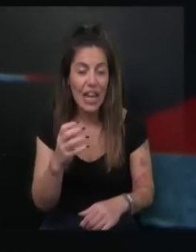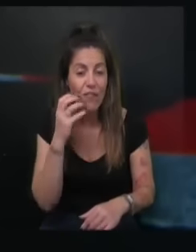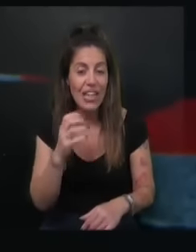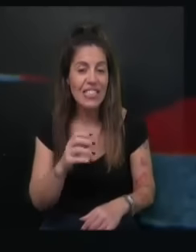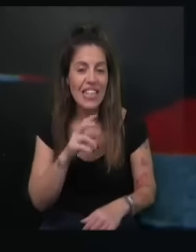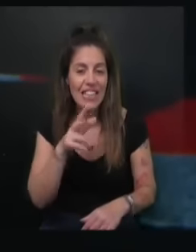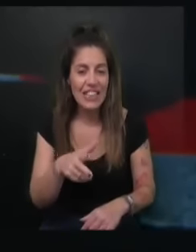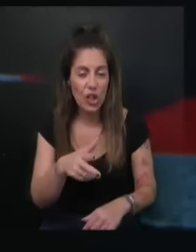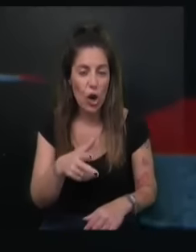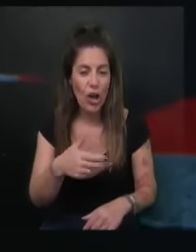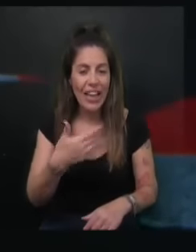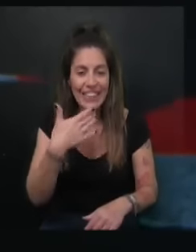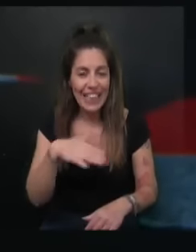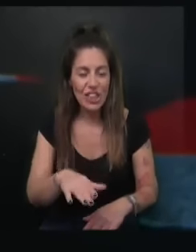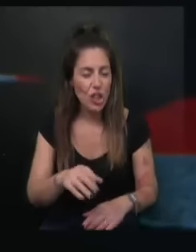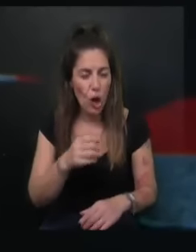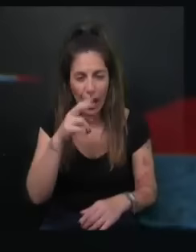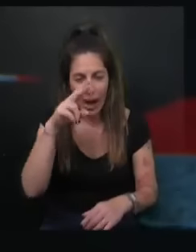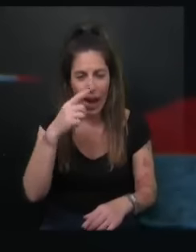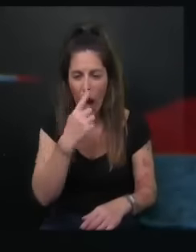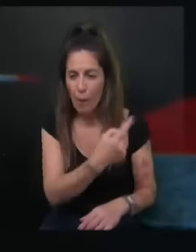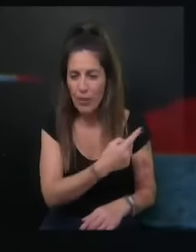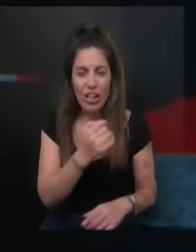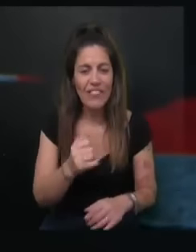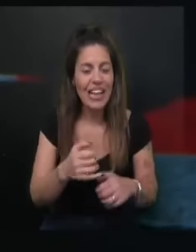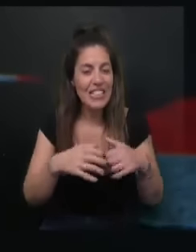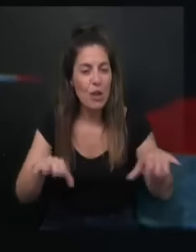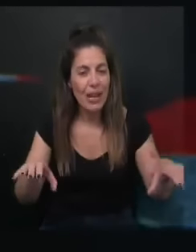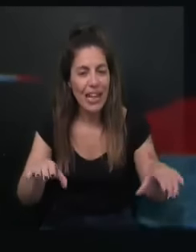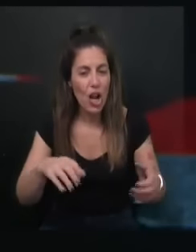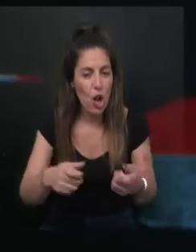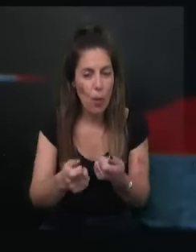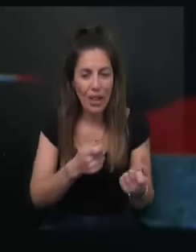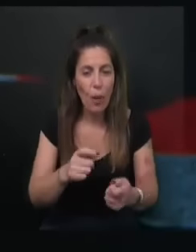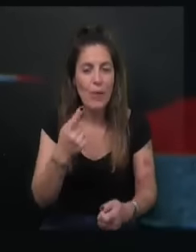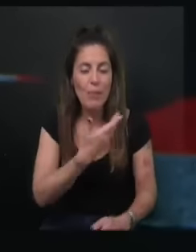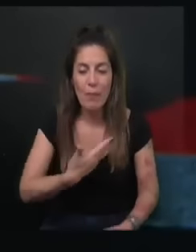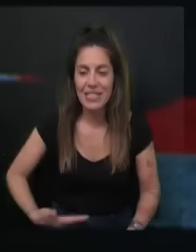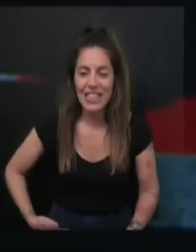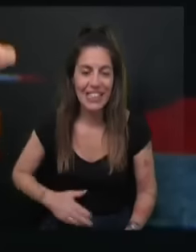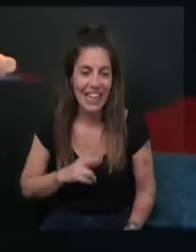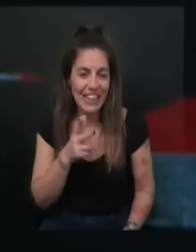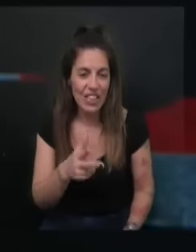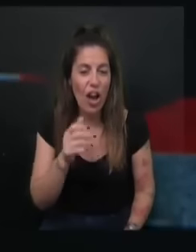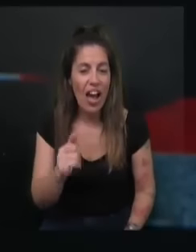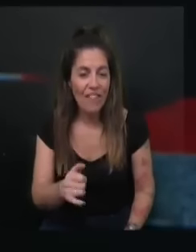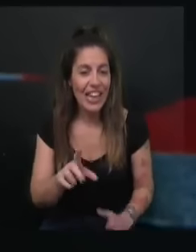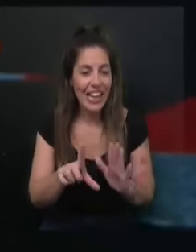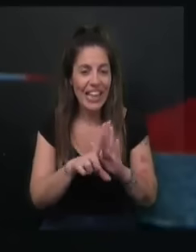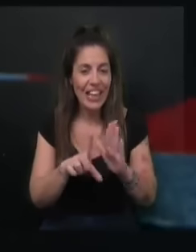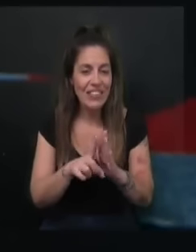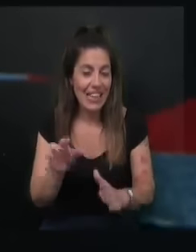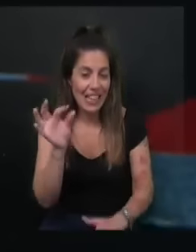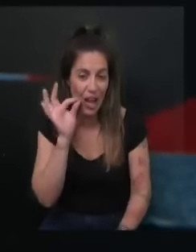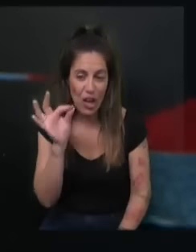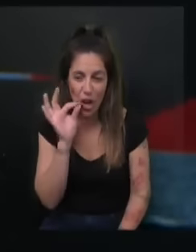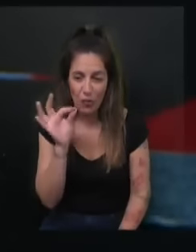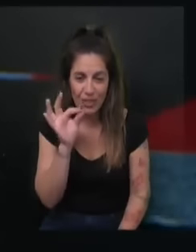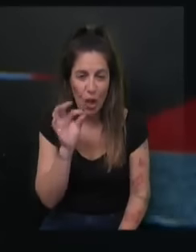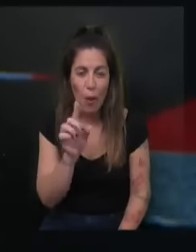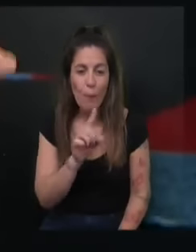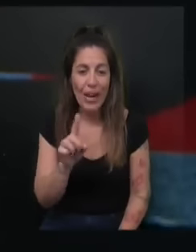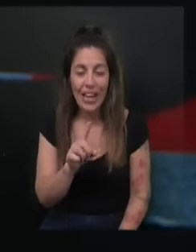entendió rápidamente que había que separar los mercados fue el primer presidente que dijo que había que legalizar el cannabis para que